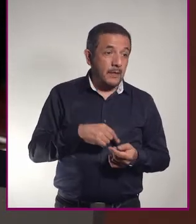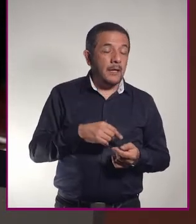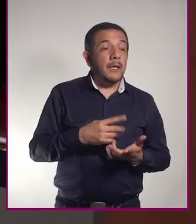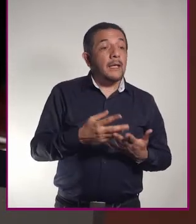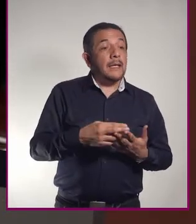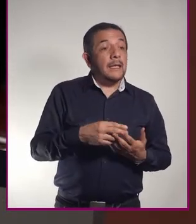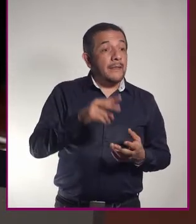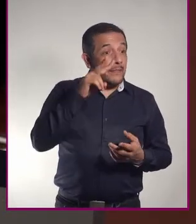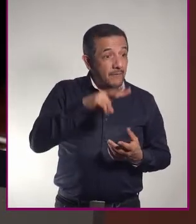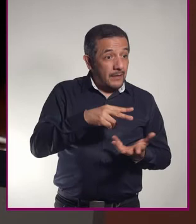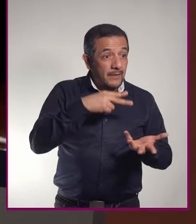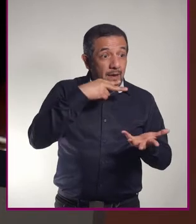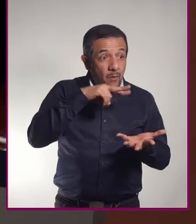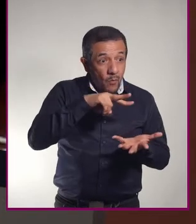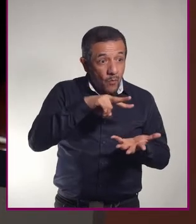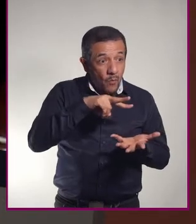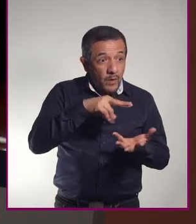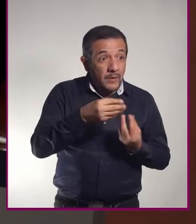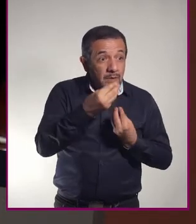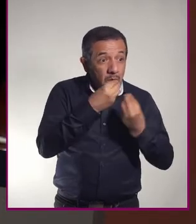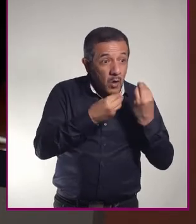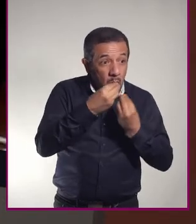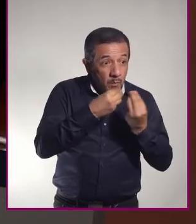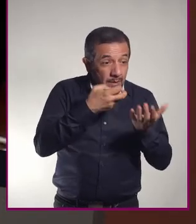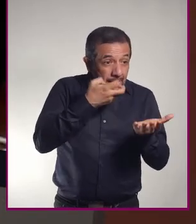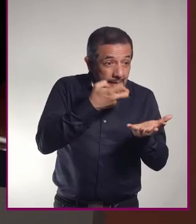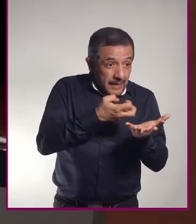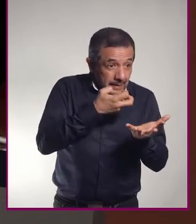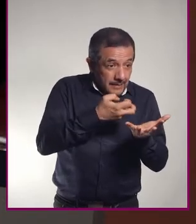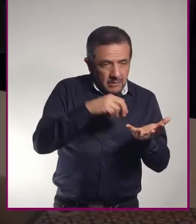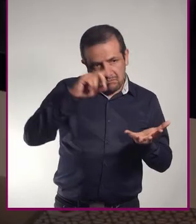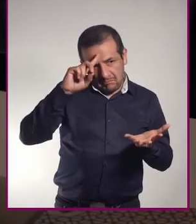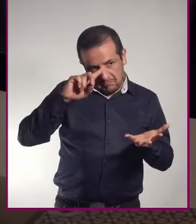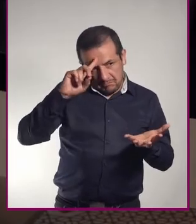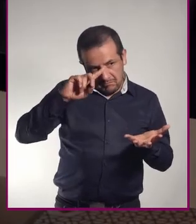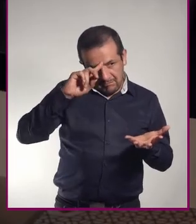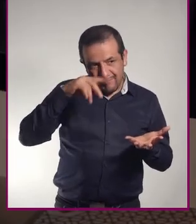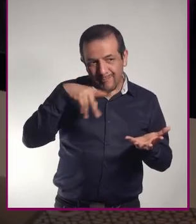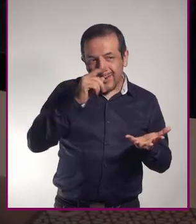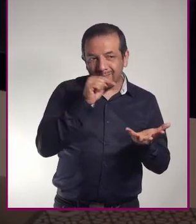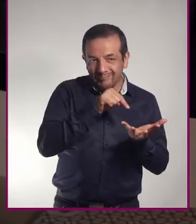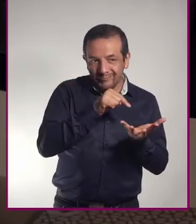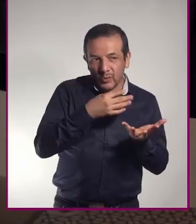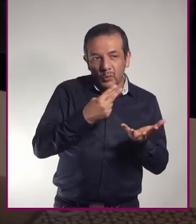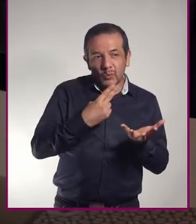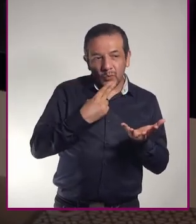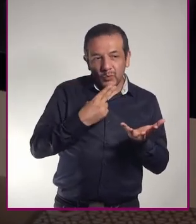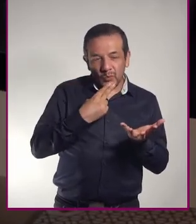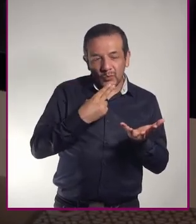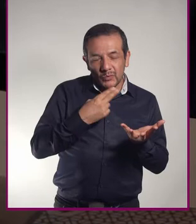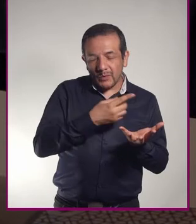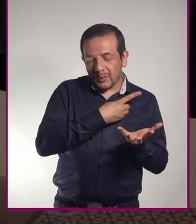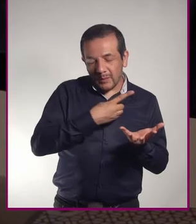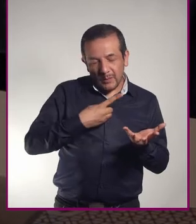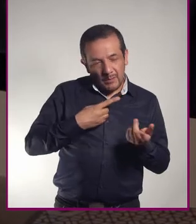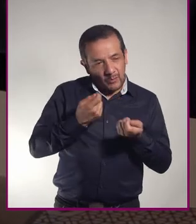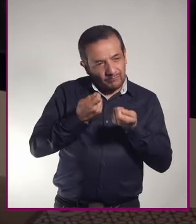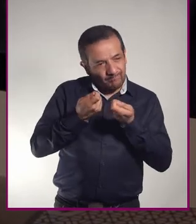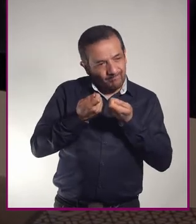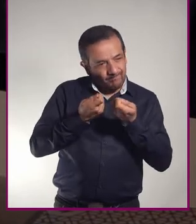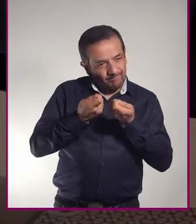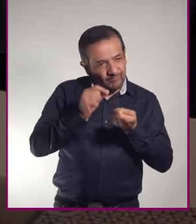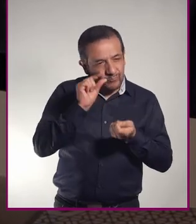duda es una alimentación, es un alimento recomendable, pero su uso tiene que ser con